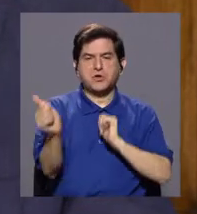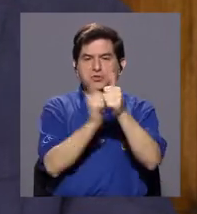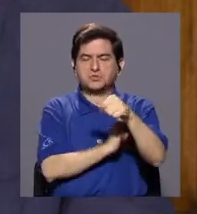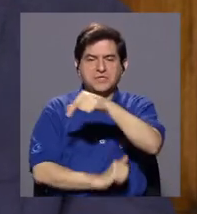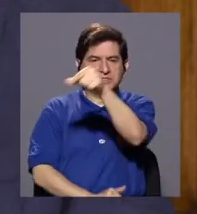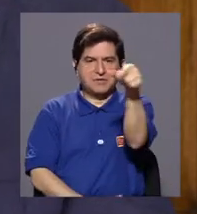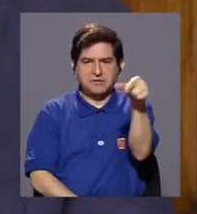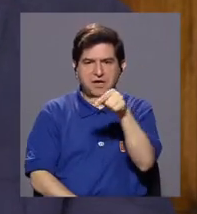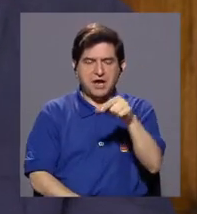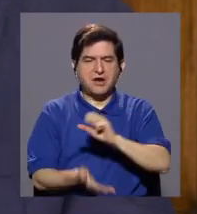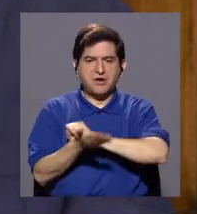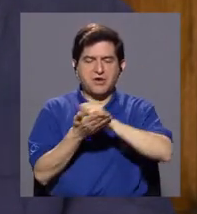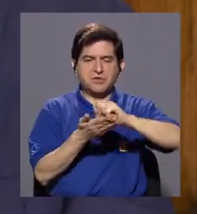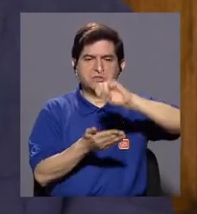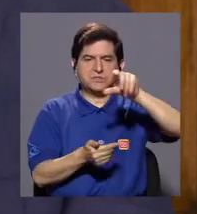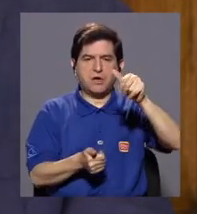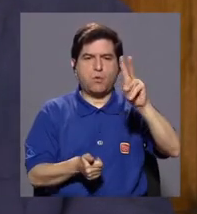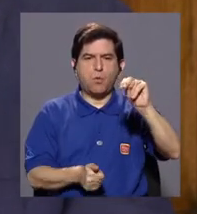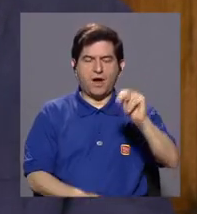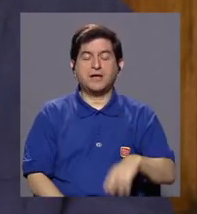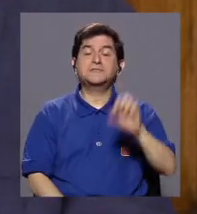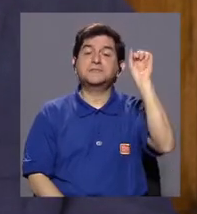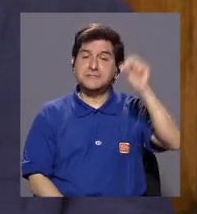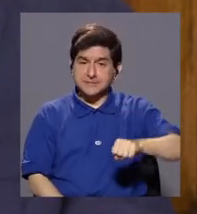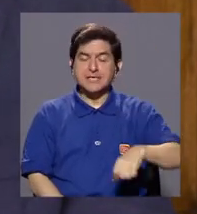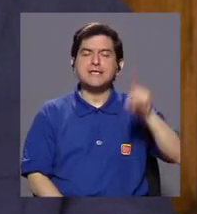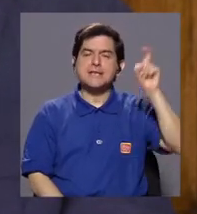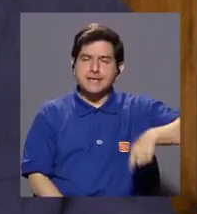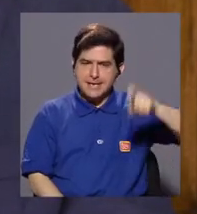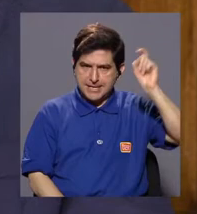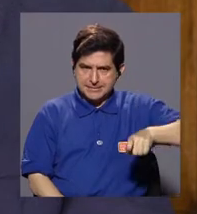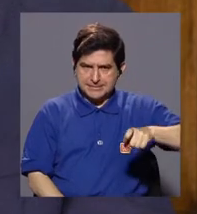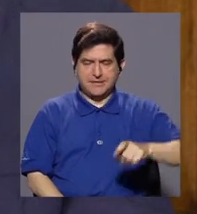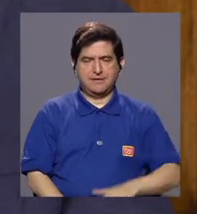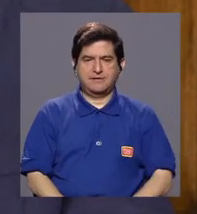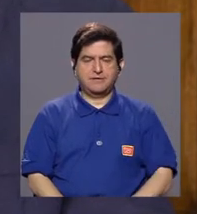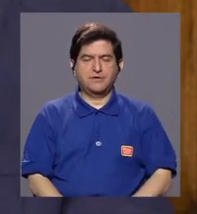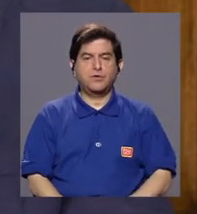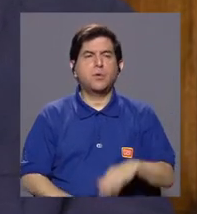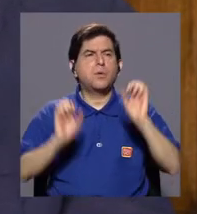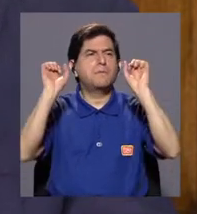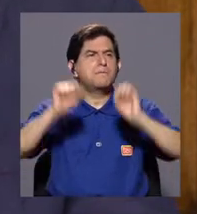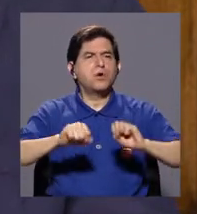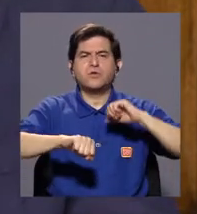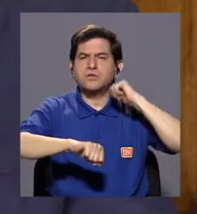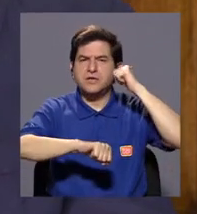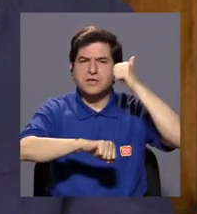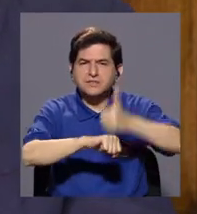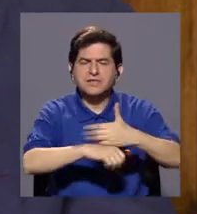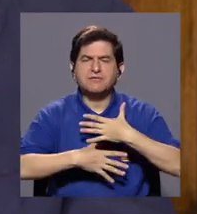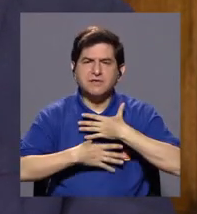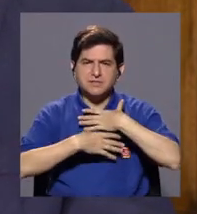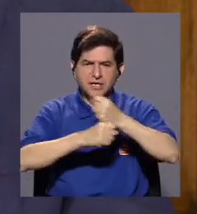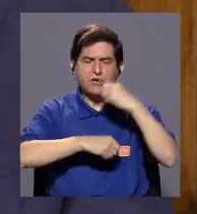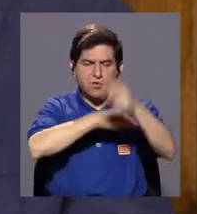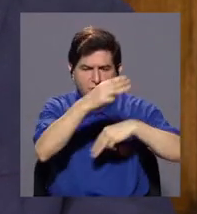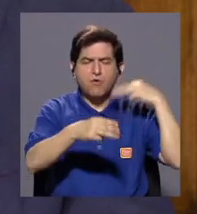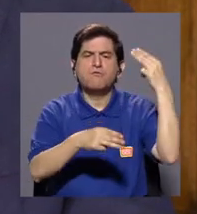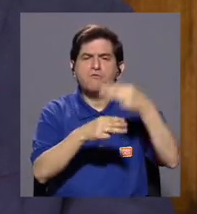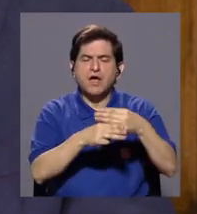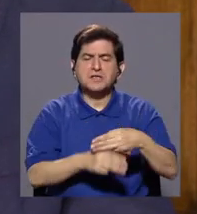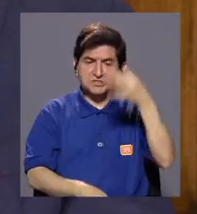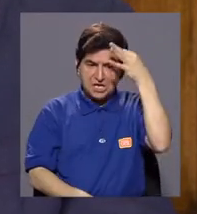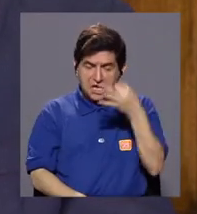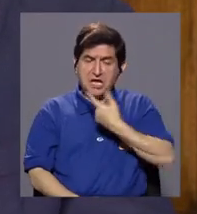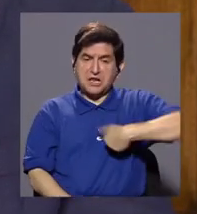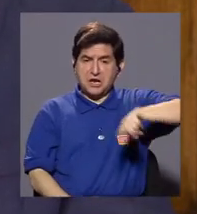el río San Juan. De tal manera que sí, era necesario para crear confianza en el mundo y